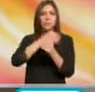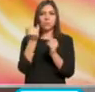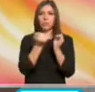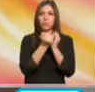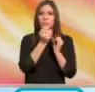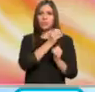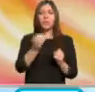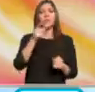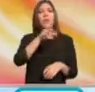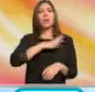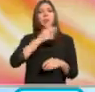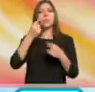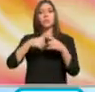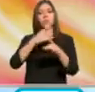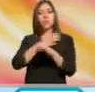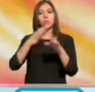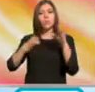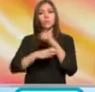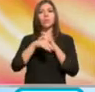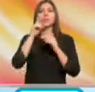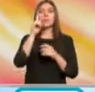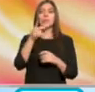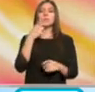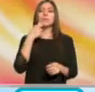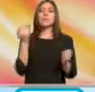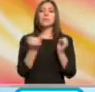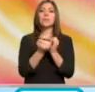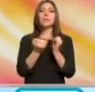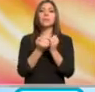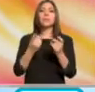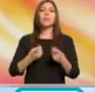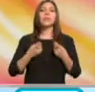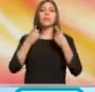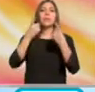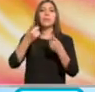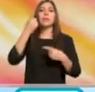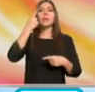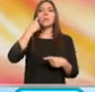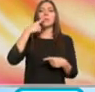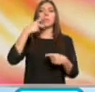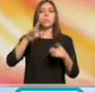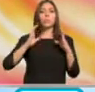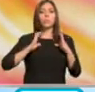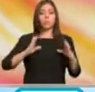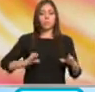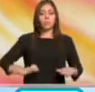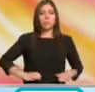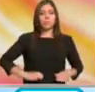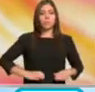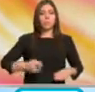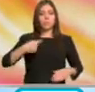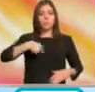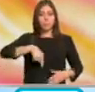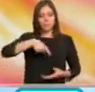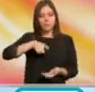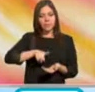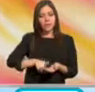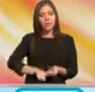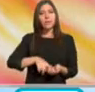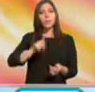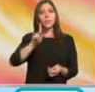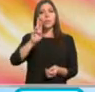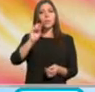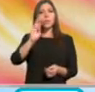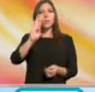funciones, ya hablamos de una. Una de tantas también es que dan soporte a la microbiota, es decir, microbiota o los